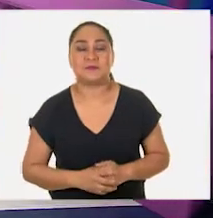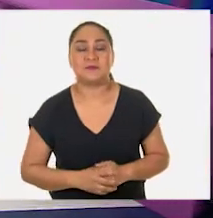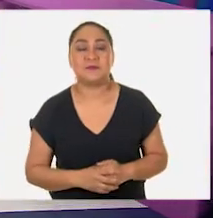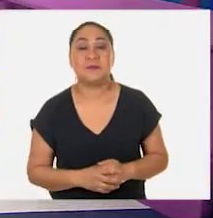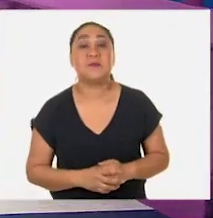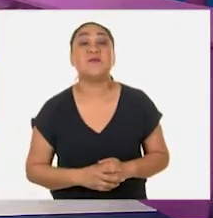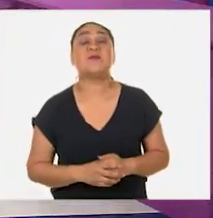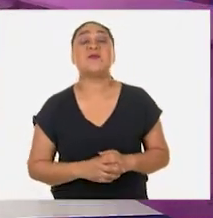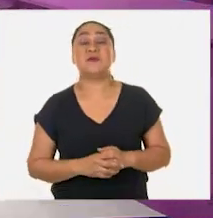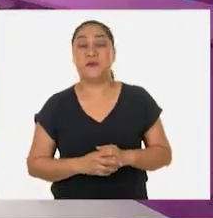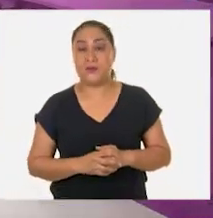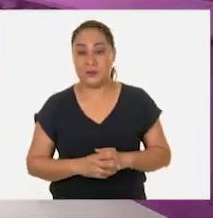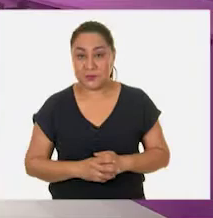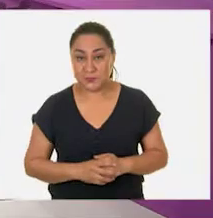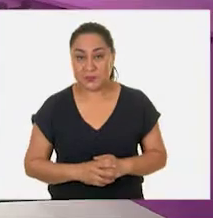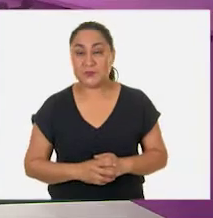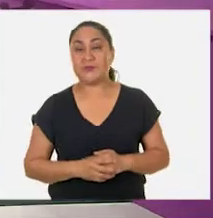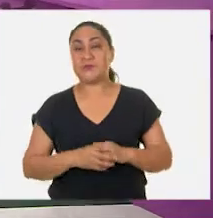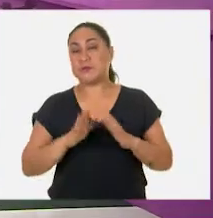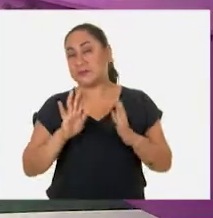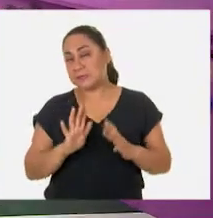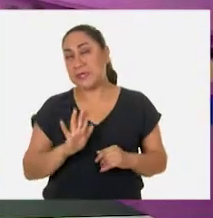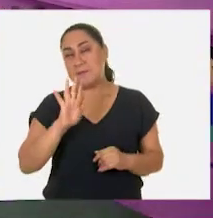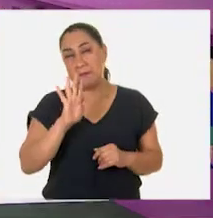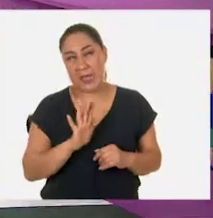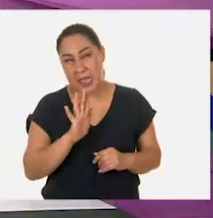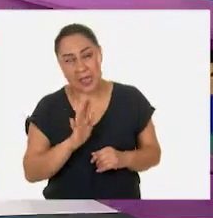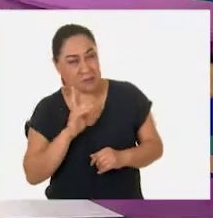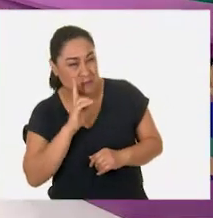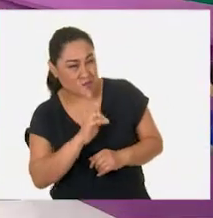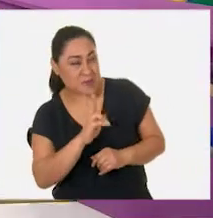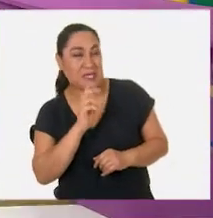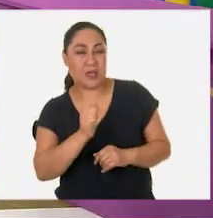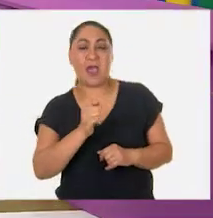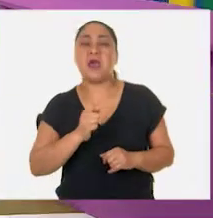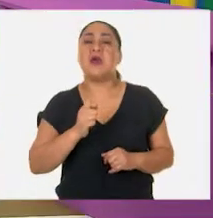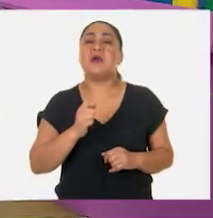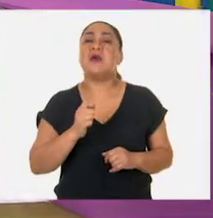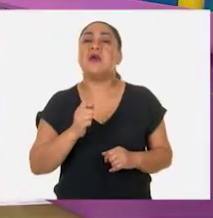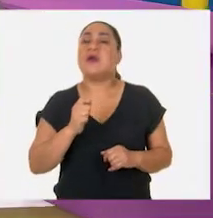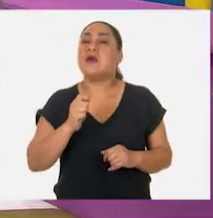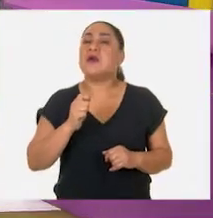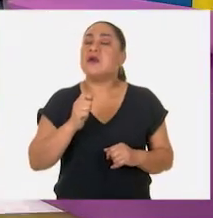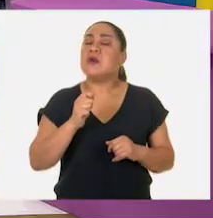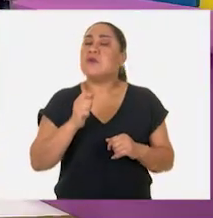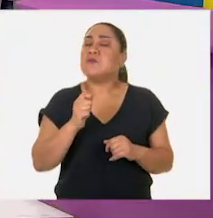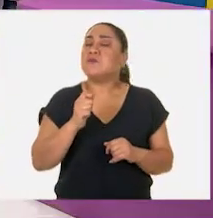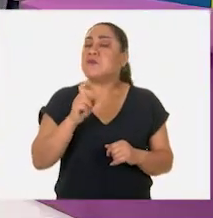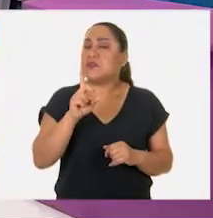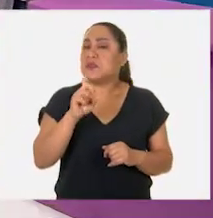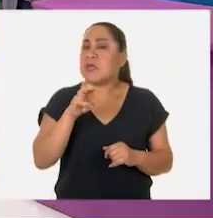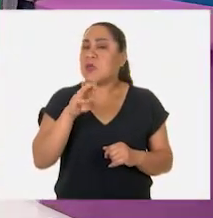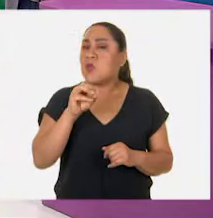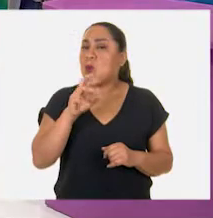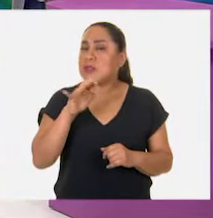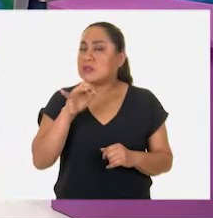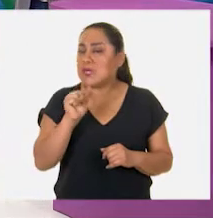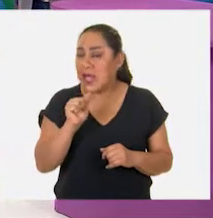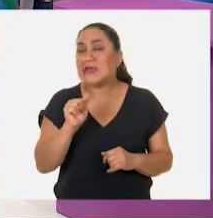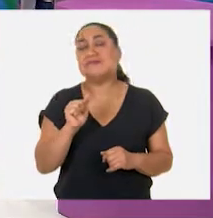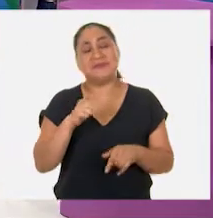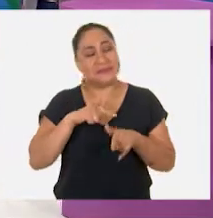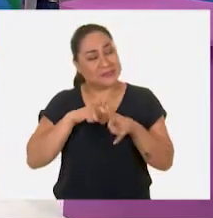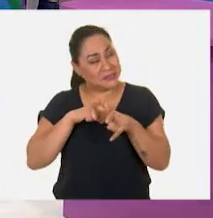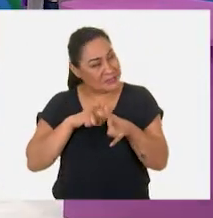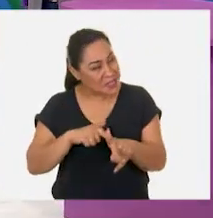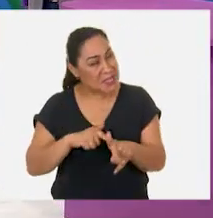Uy, pues parece ser que la democracia tiene un largo camino que, bueno, tiene que seguir